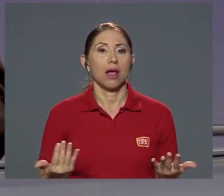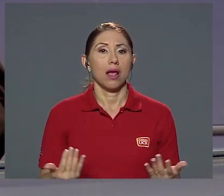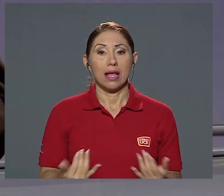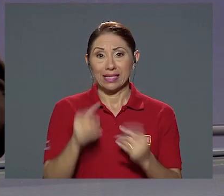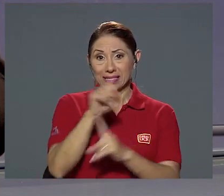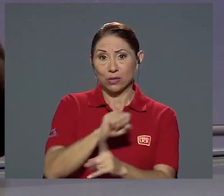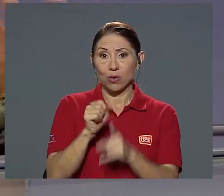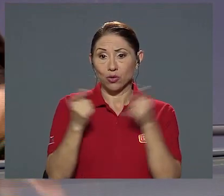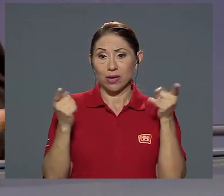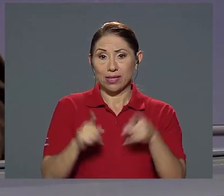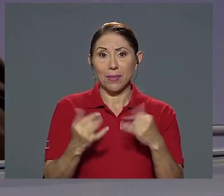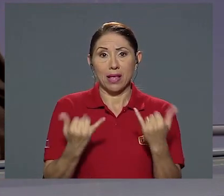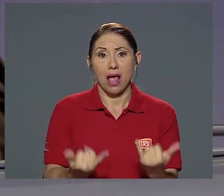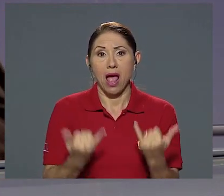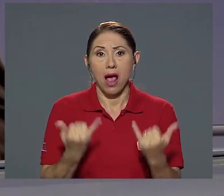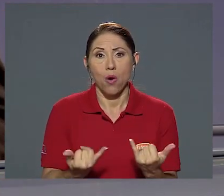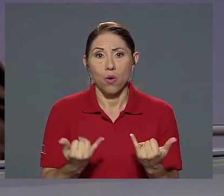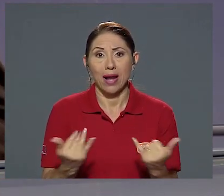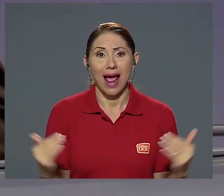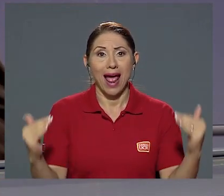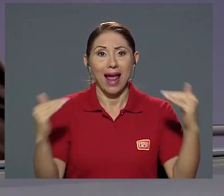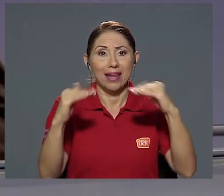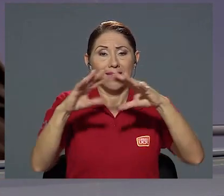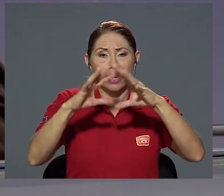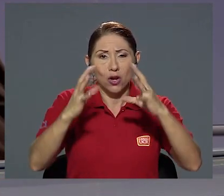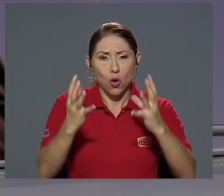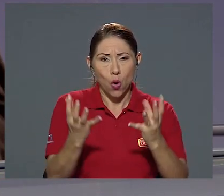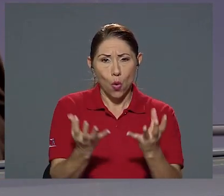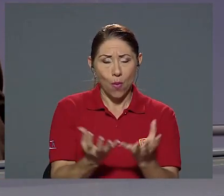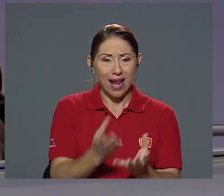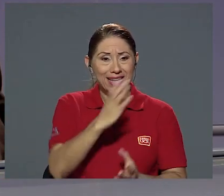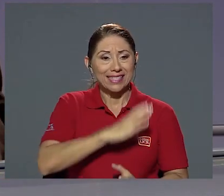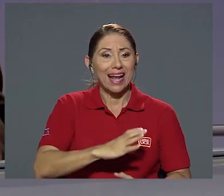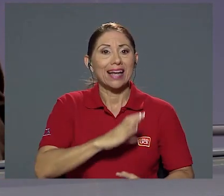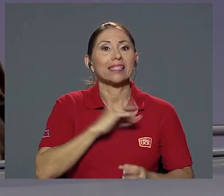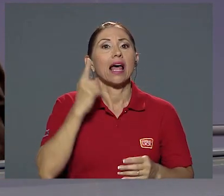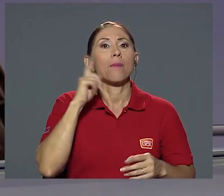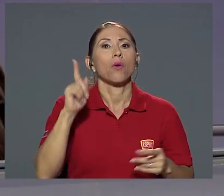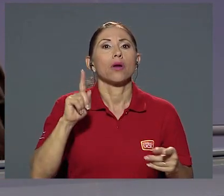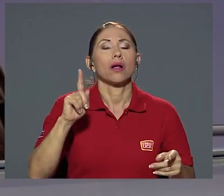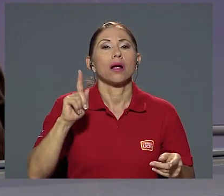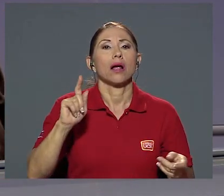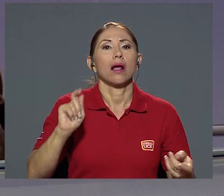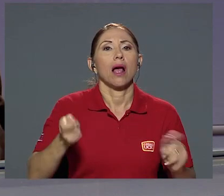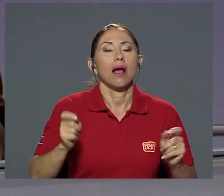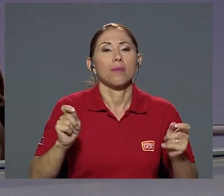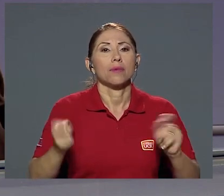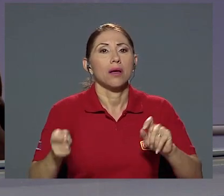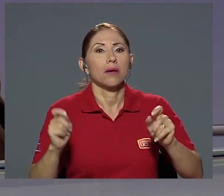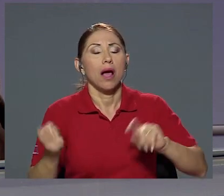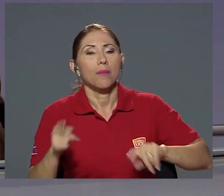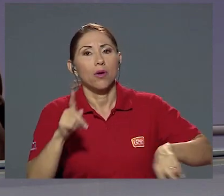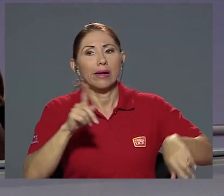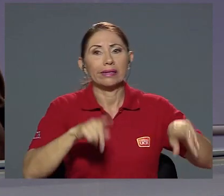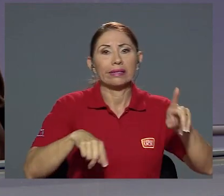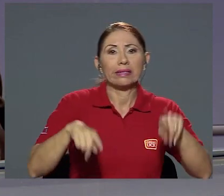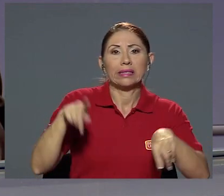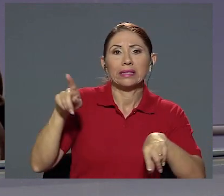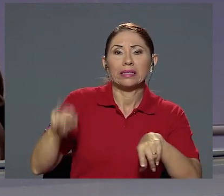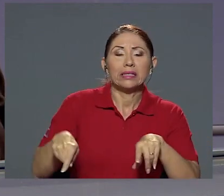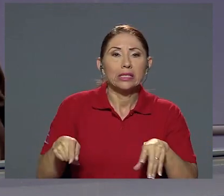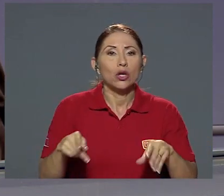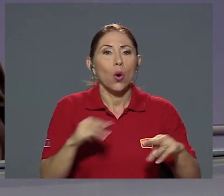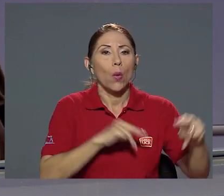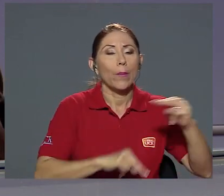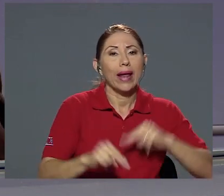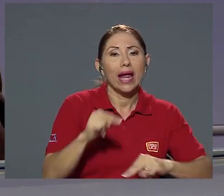digamos, donde a nivel global está caracterizada por la volatilidad, ¿verdad?, de los flujos de comercio, de inversión, de